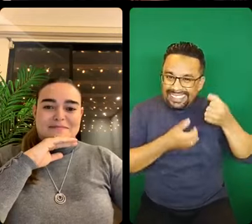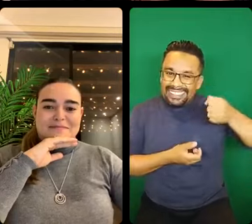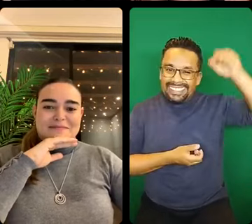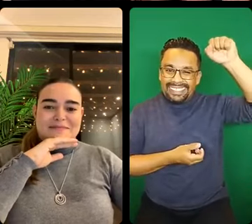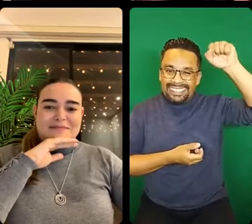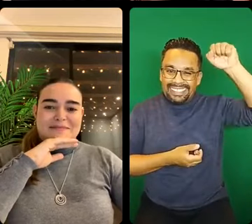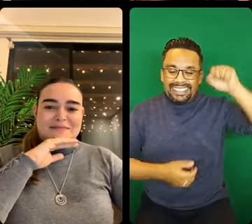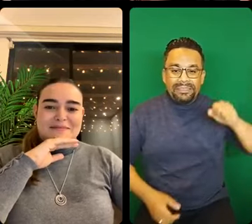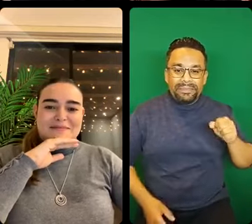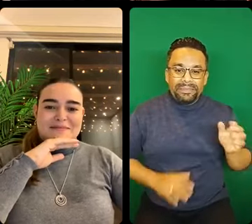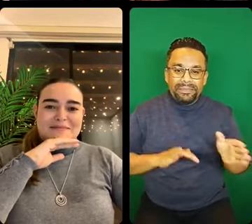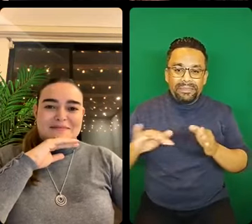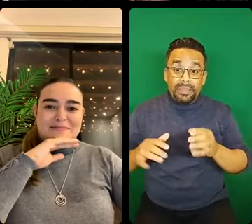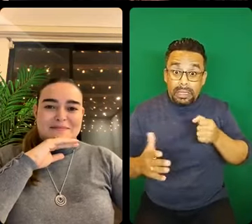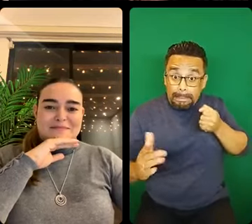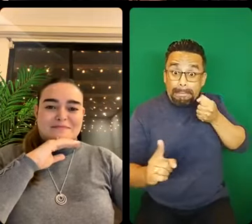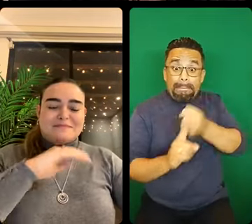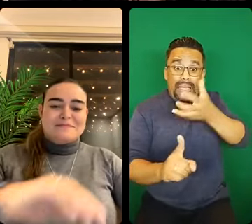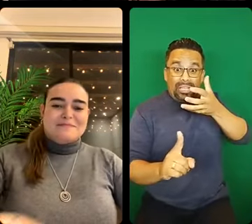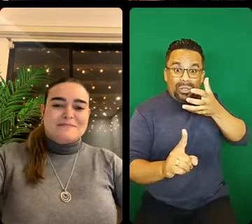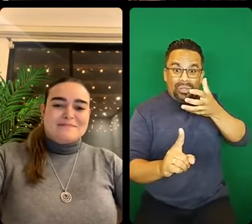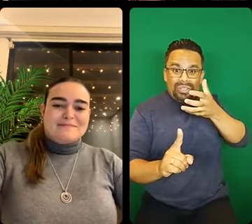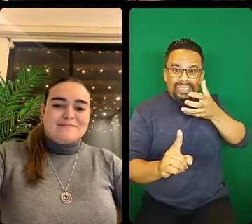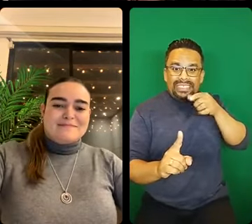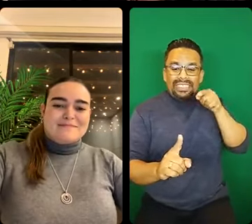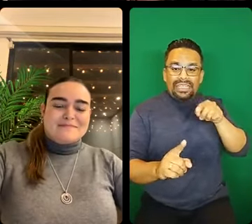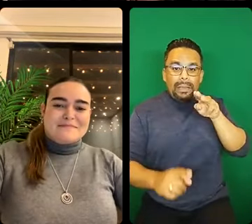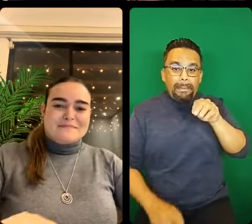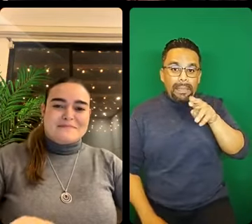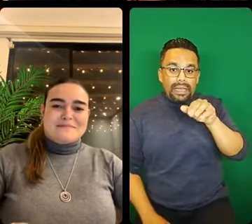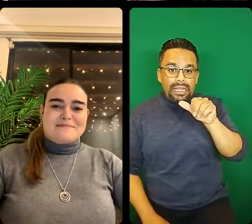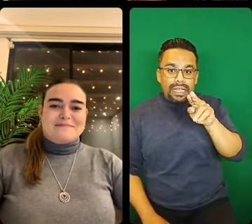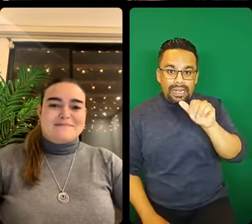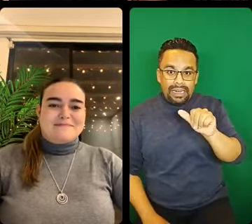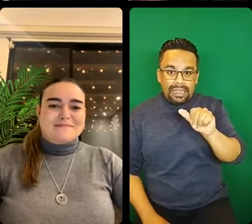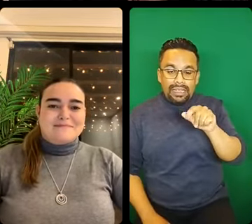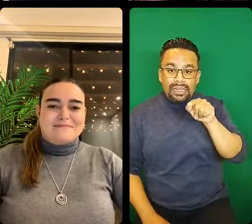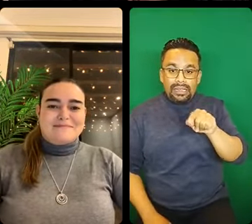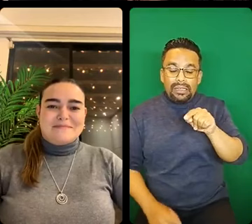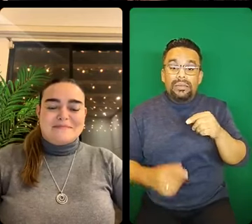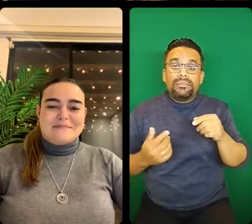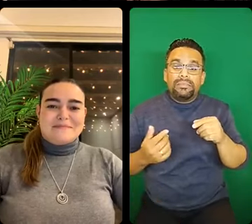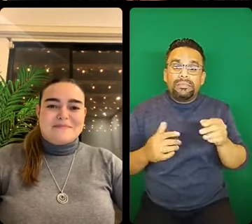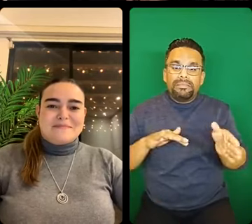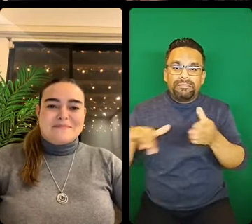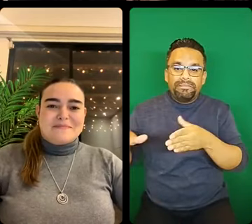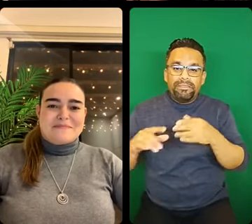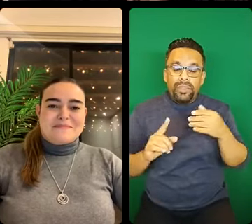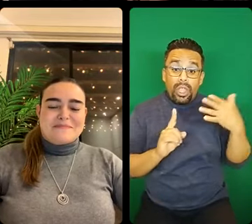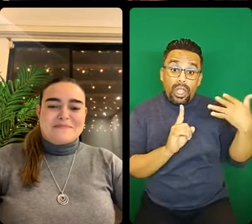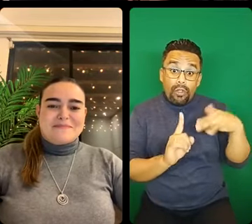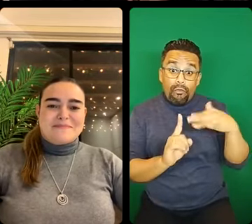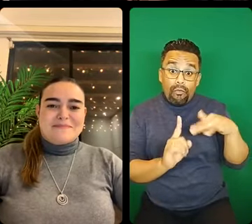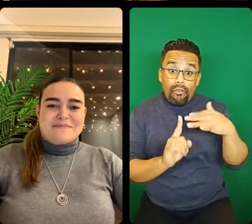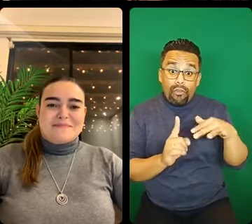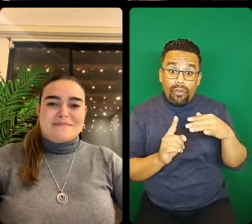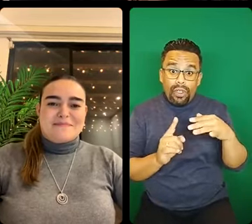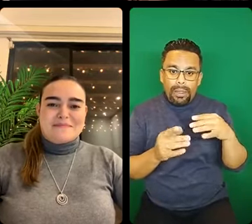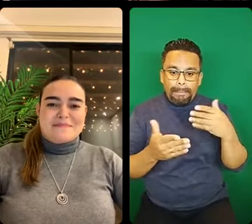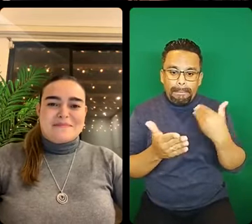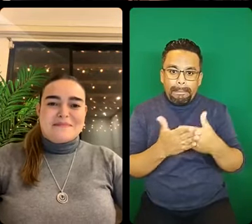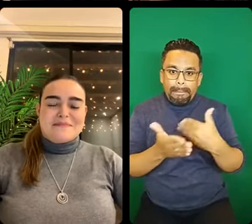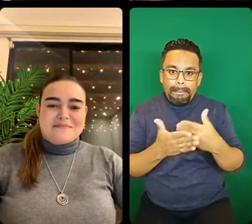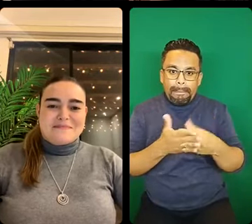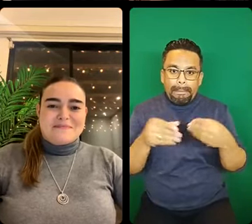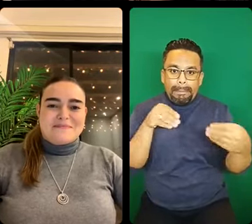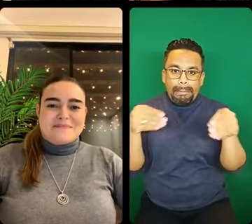Lizarazo. Impacto, Mariana Gutiérrez. Influencer de papel, Violeta Correa Pacheco. La